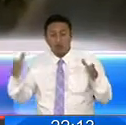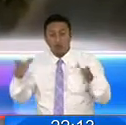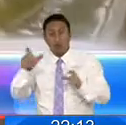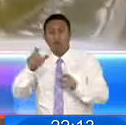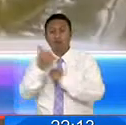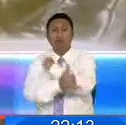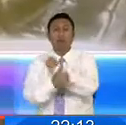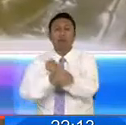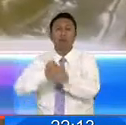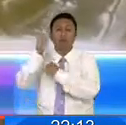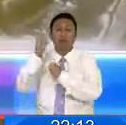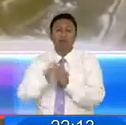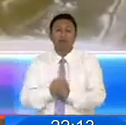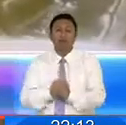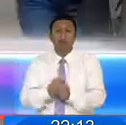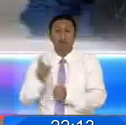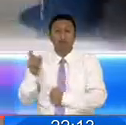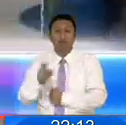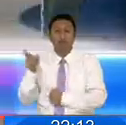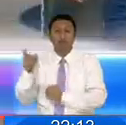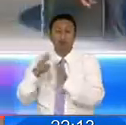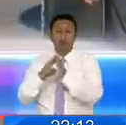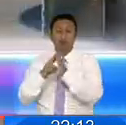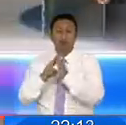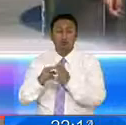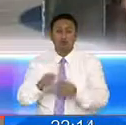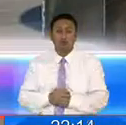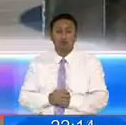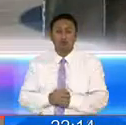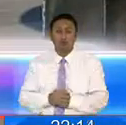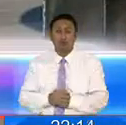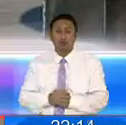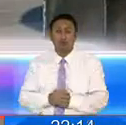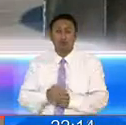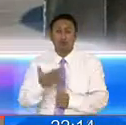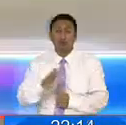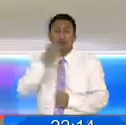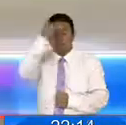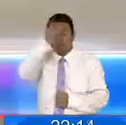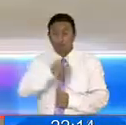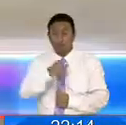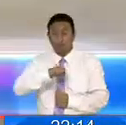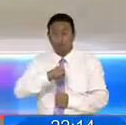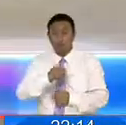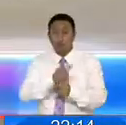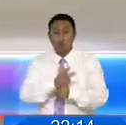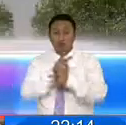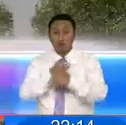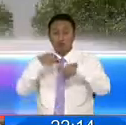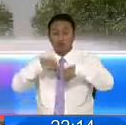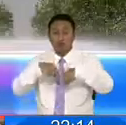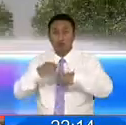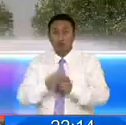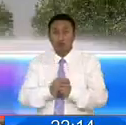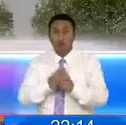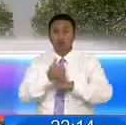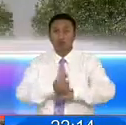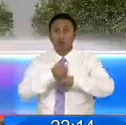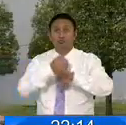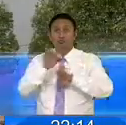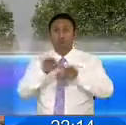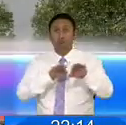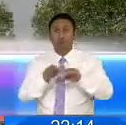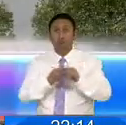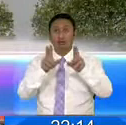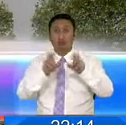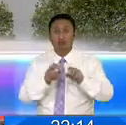países a los que exigirán estos requisitos. Y es que las drásticas decisiones se toman para prevenir, sostienen. Las autoridades indicaron que con respecto